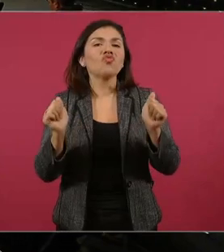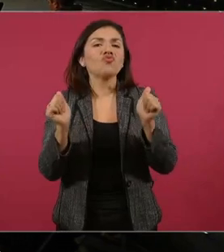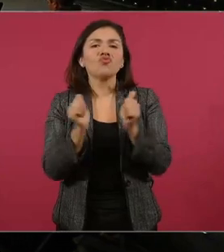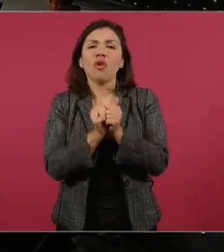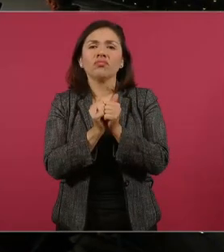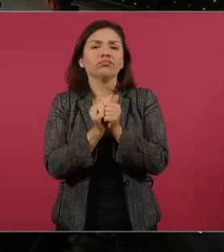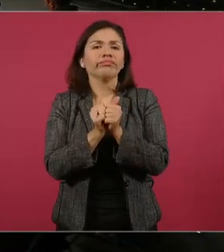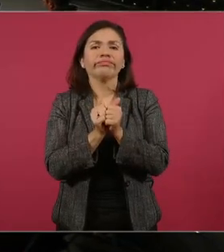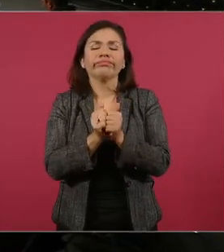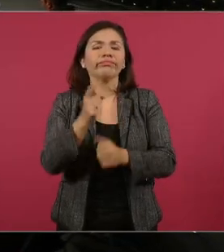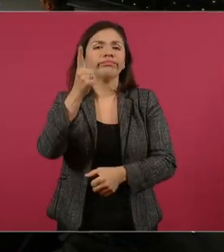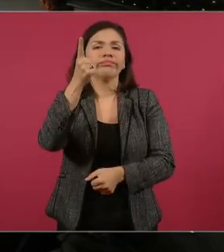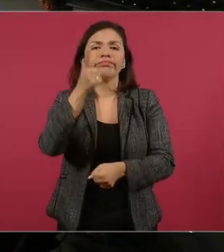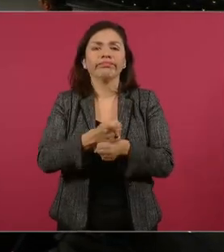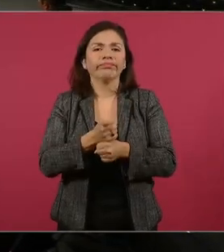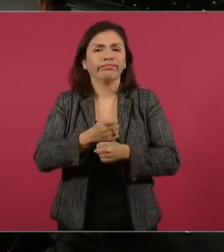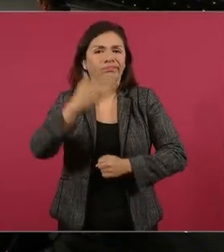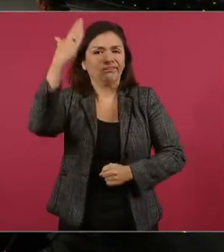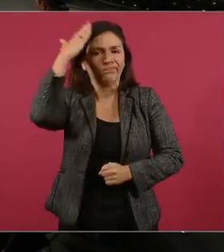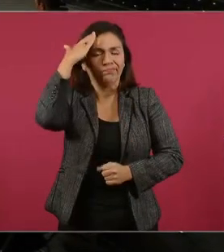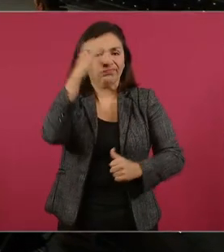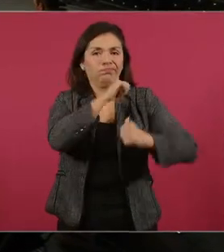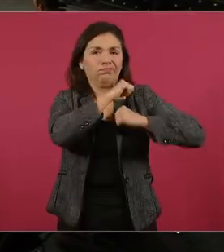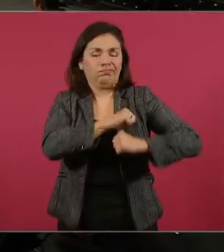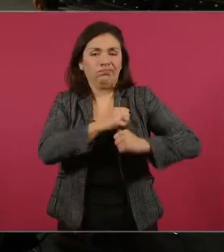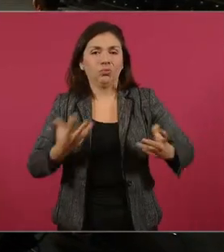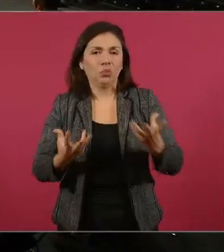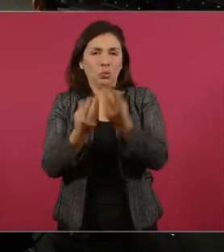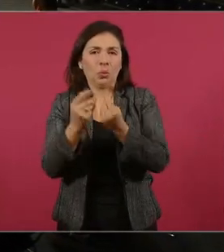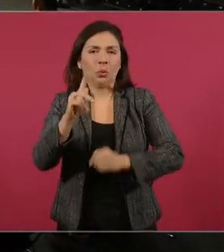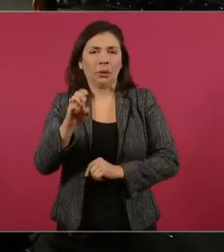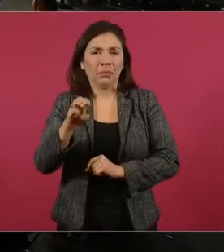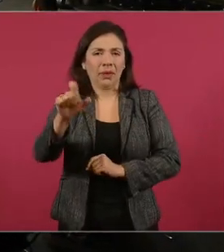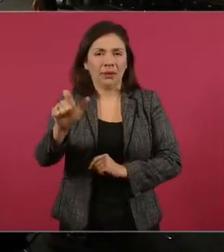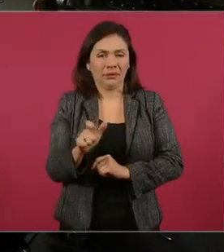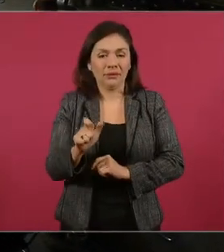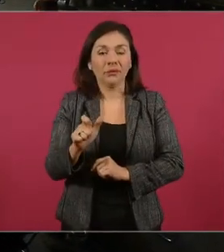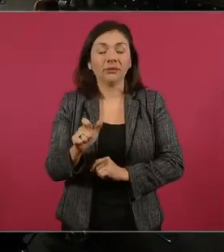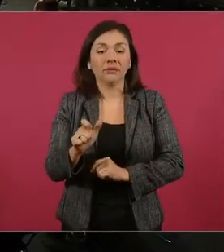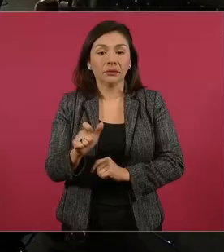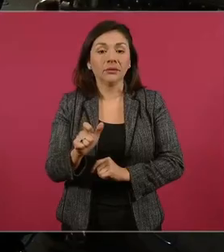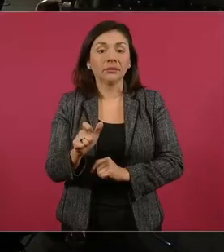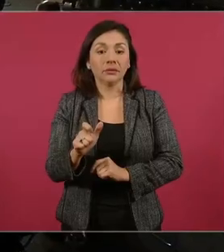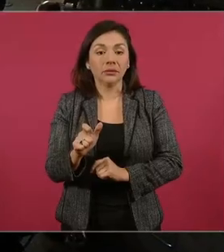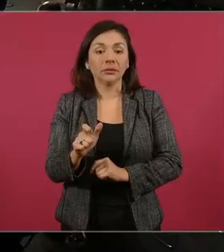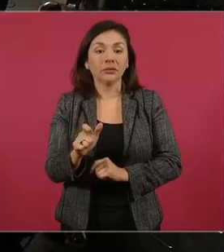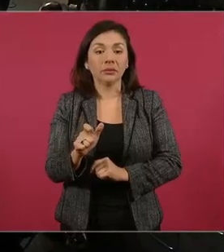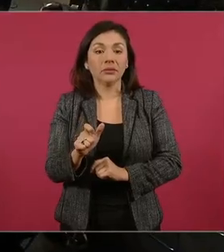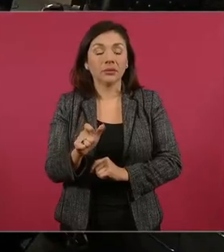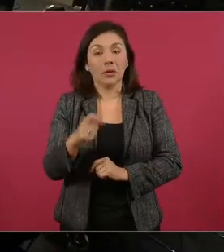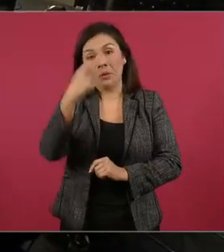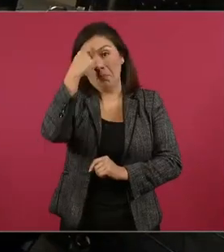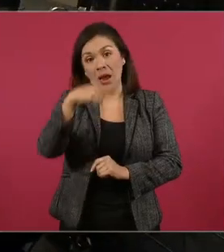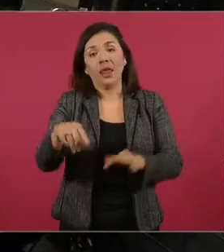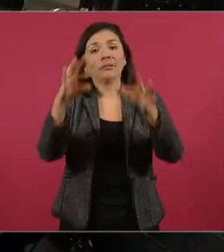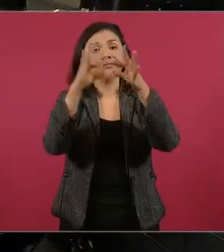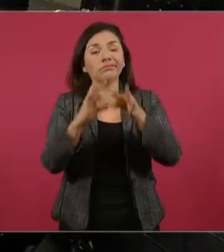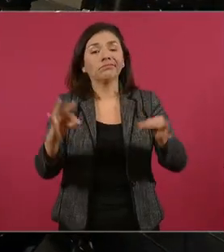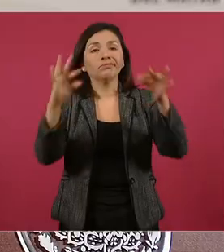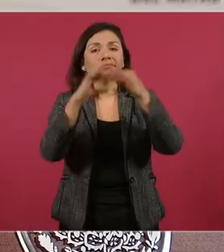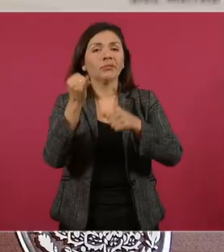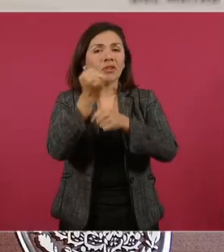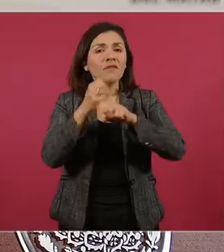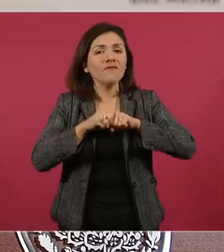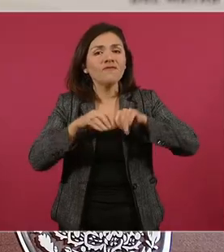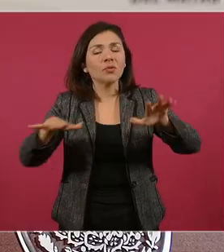principales servidores públicos de Pemex para que le informen al pueblo de